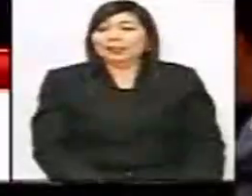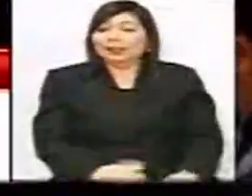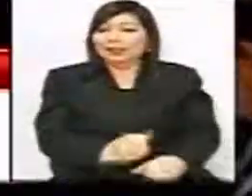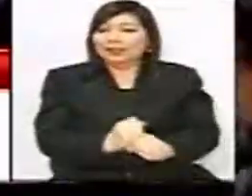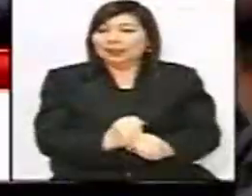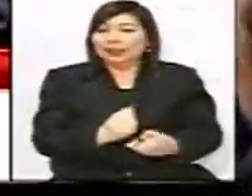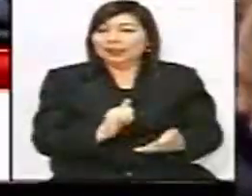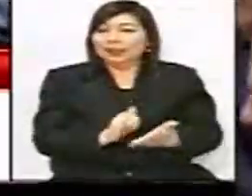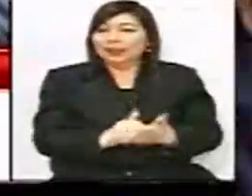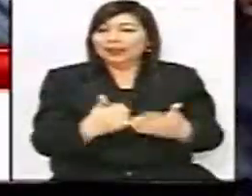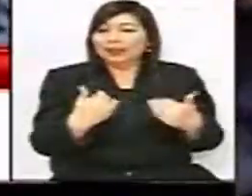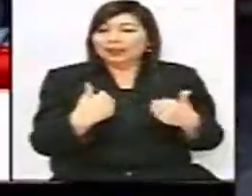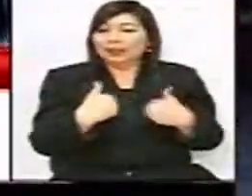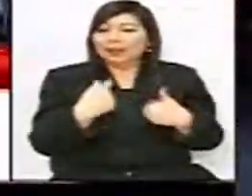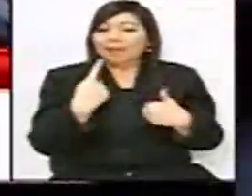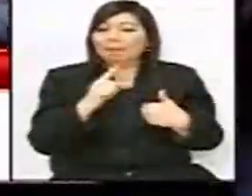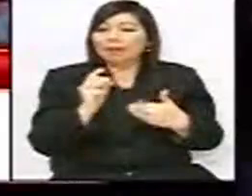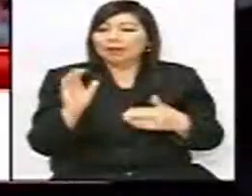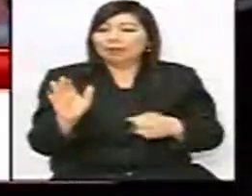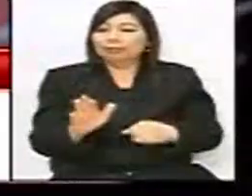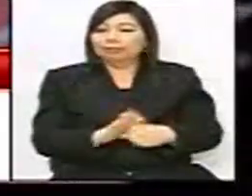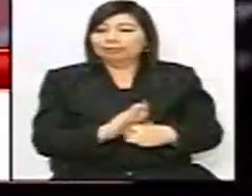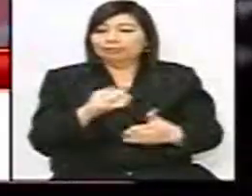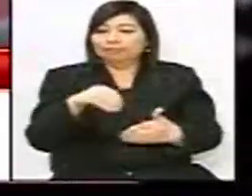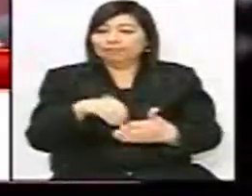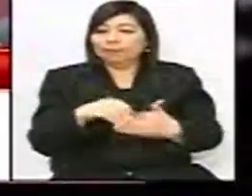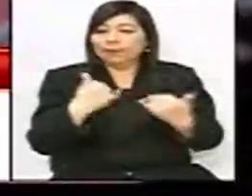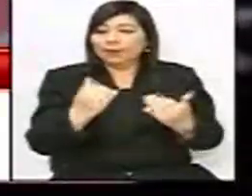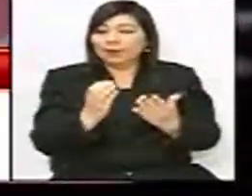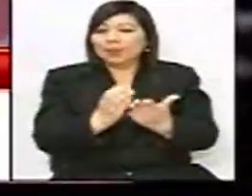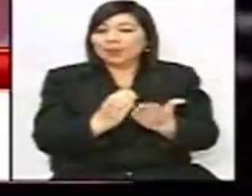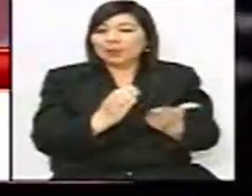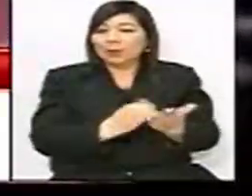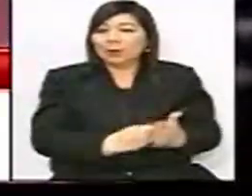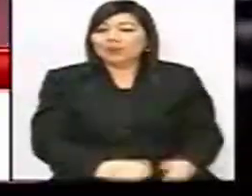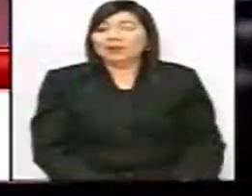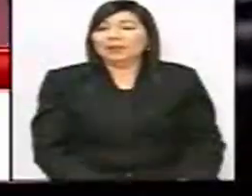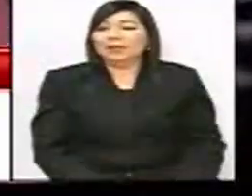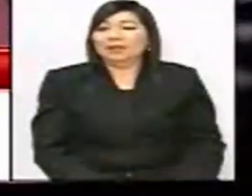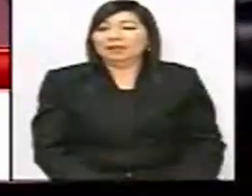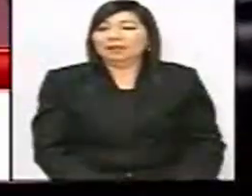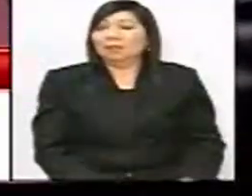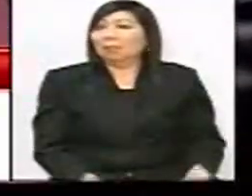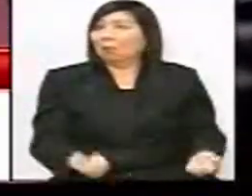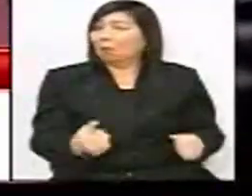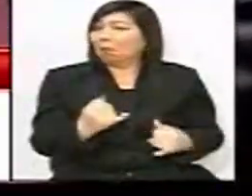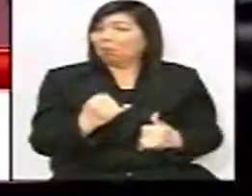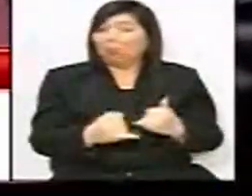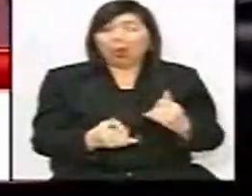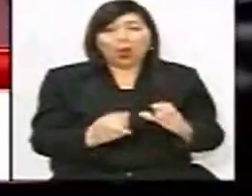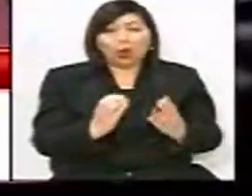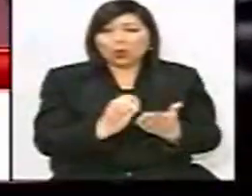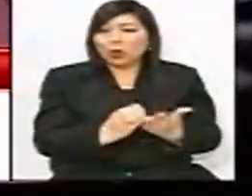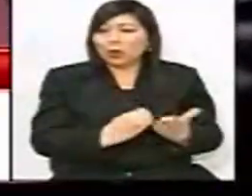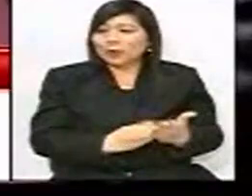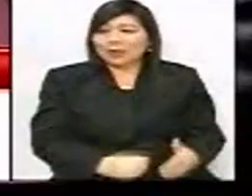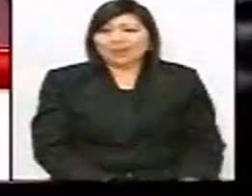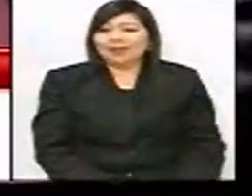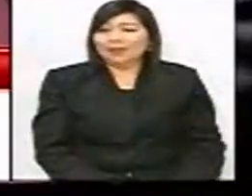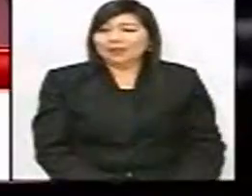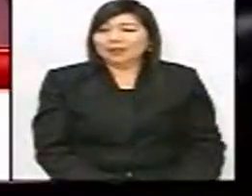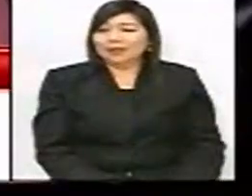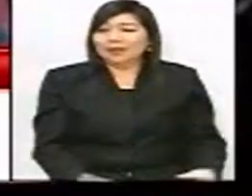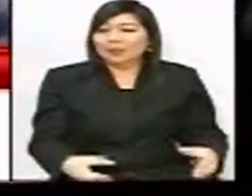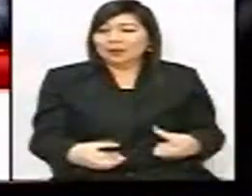tomar las acciones pertinentes para el cumplimiento de este contrato, o sea, puede disolver el contrato. En ese sentido,